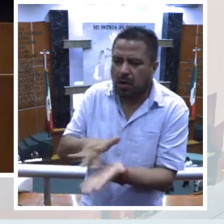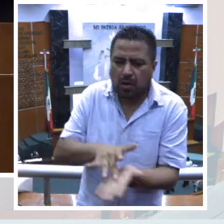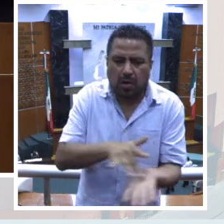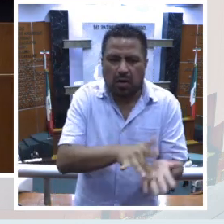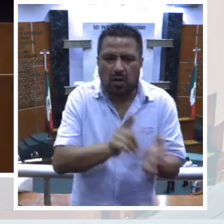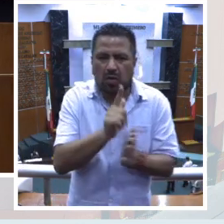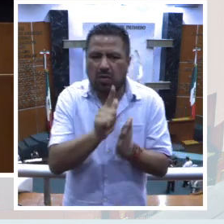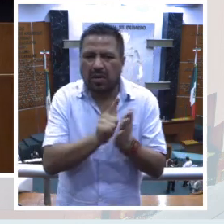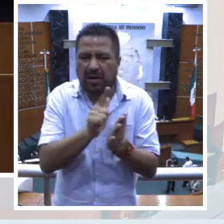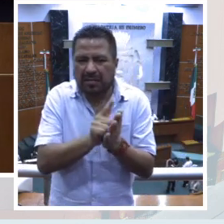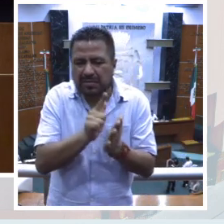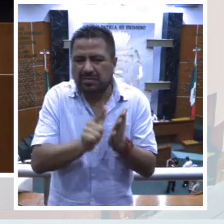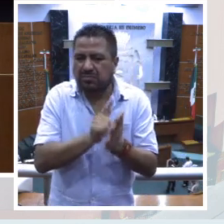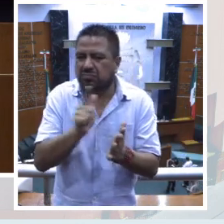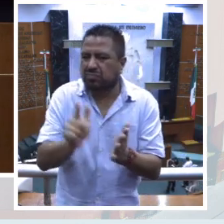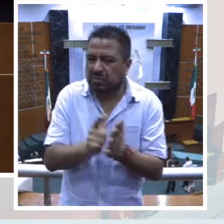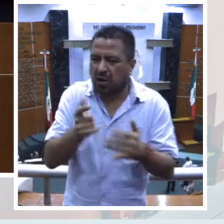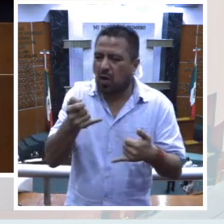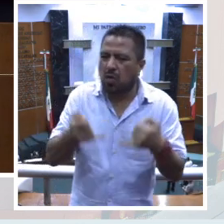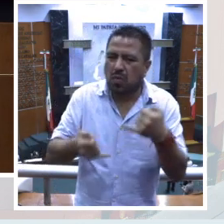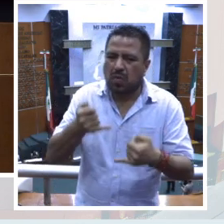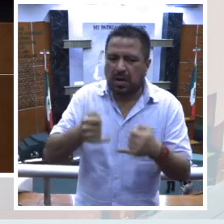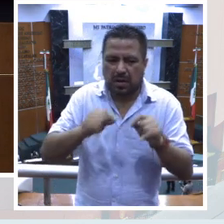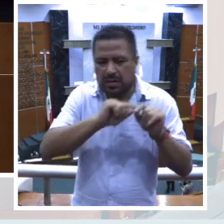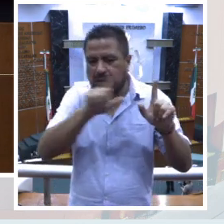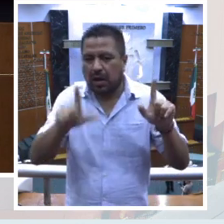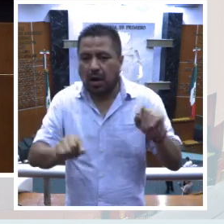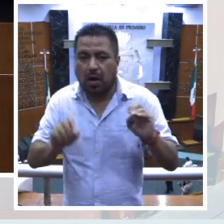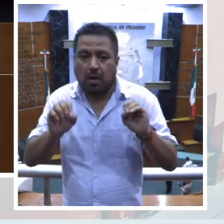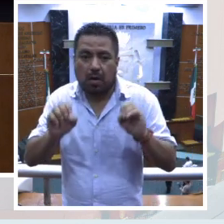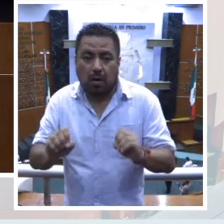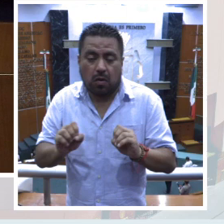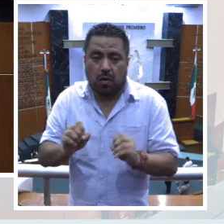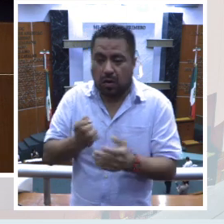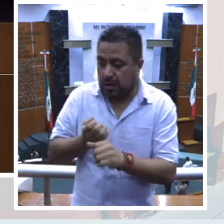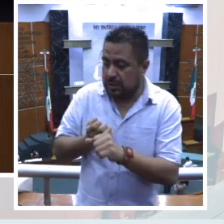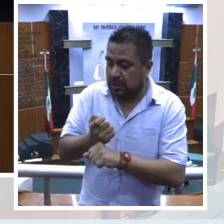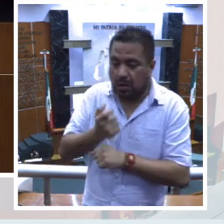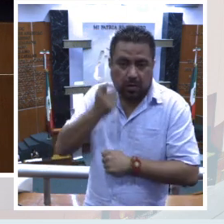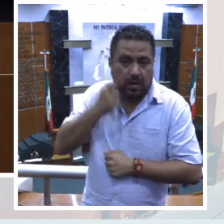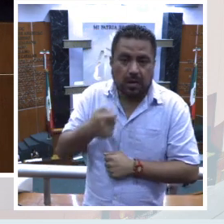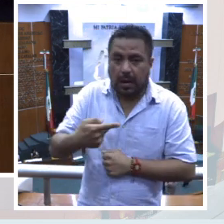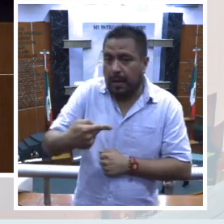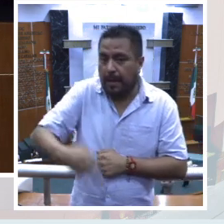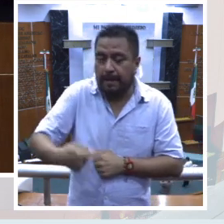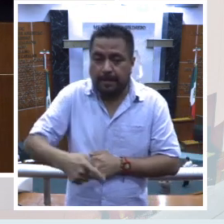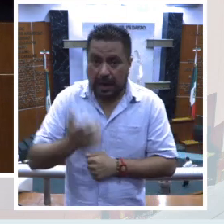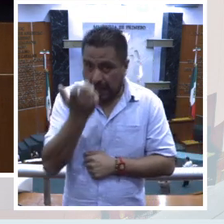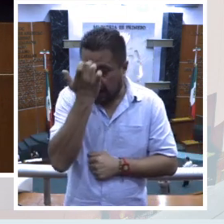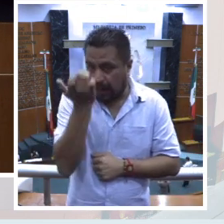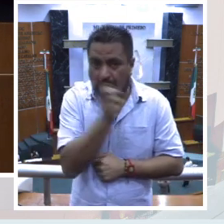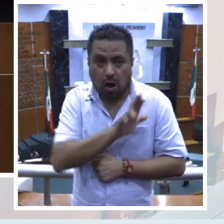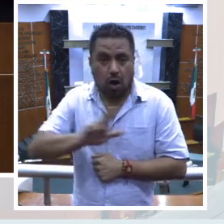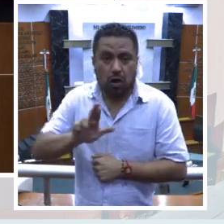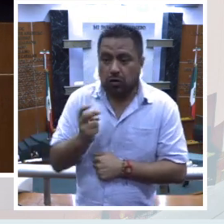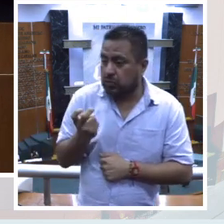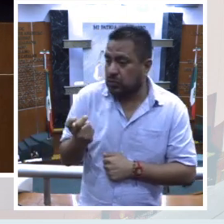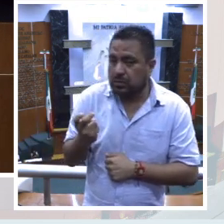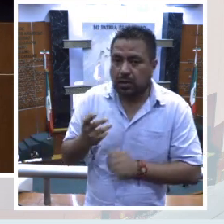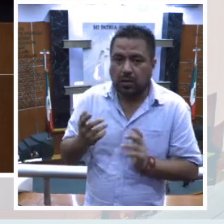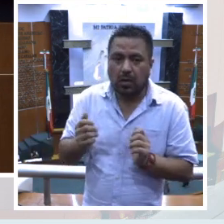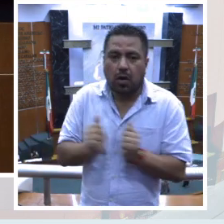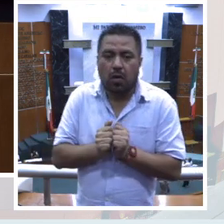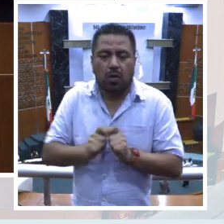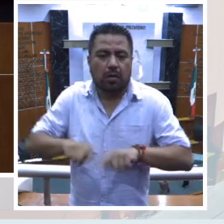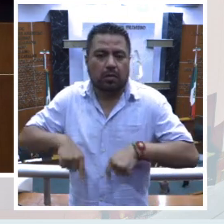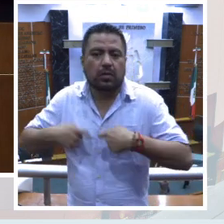marco jurídico de la nación o del Estado de Guerrero este reconocimiento a través de